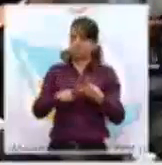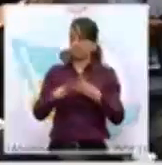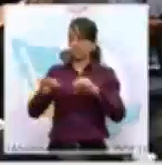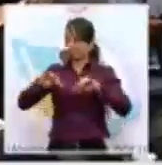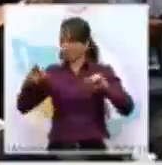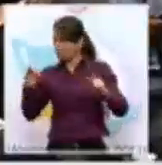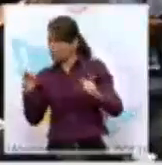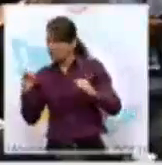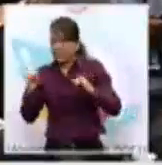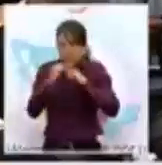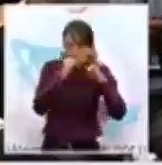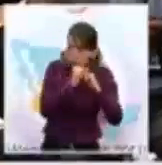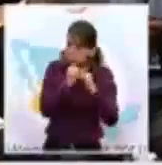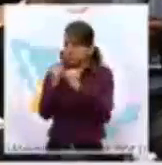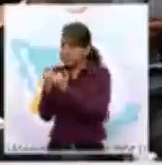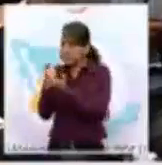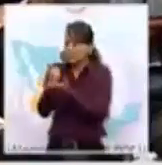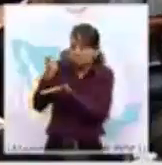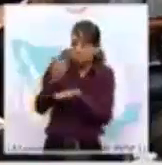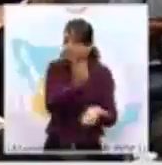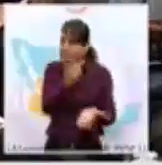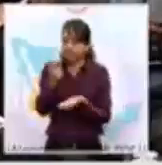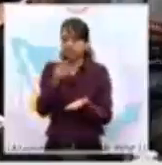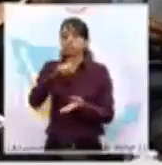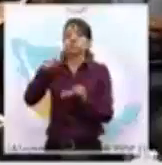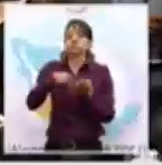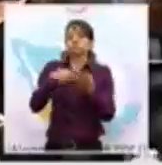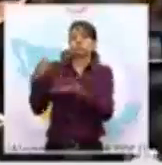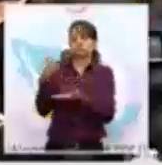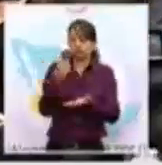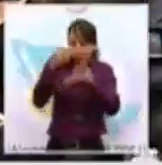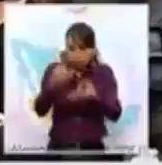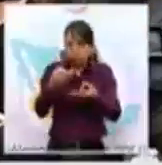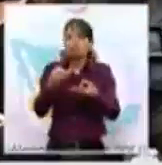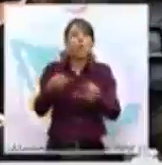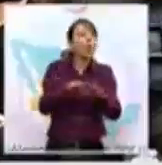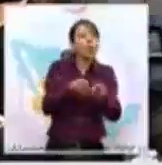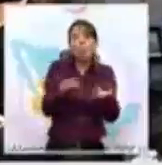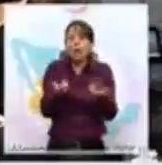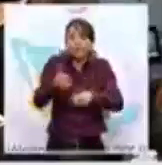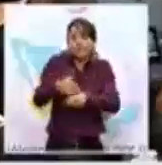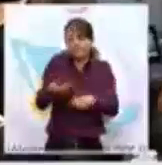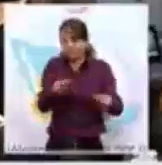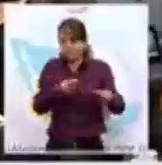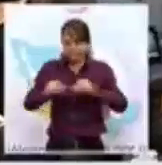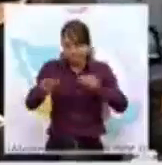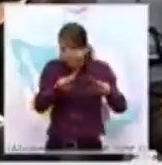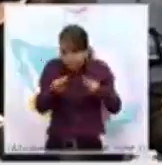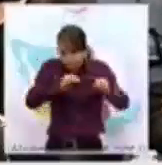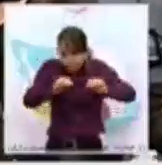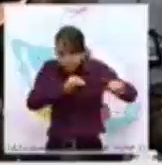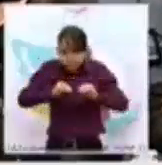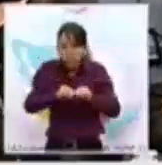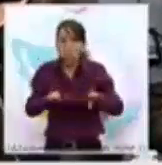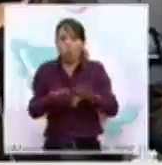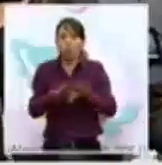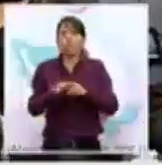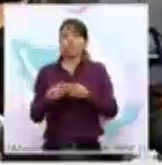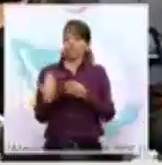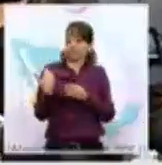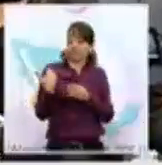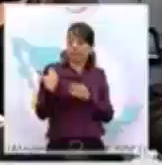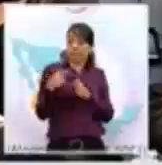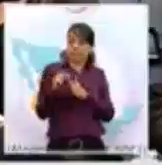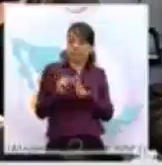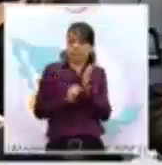4, el tema del financiamiento. En los últimos meses hemos trabajado en una